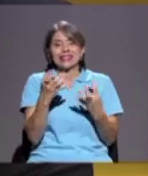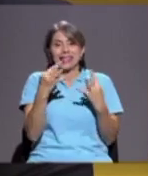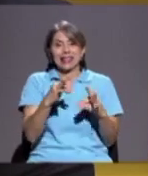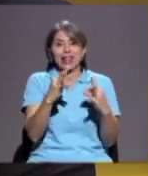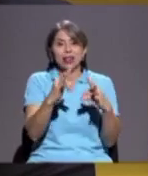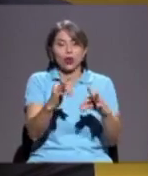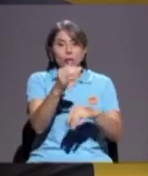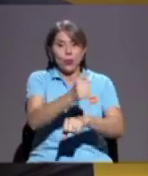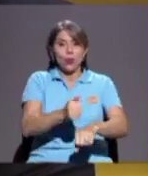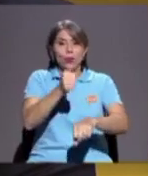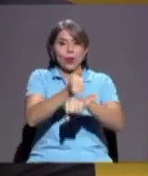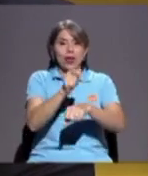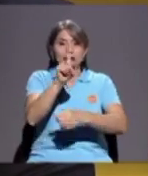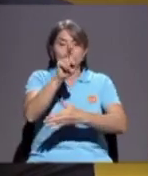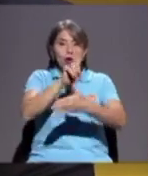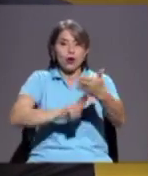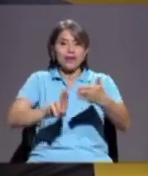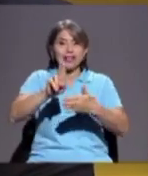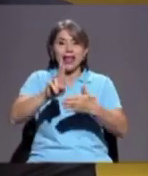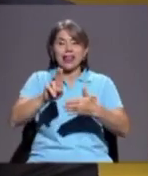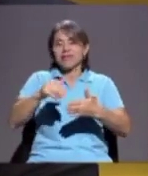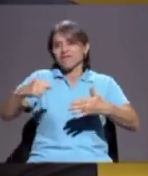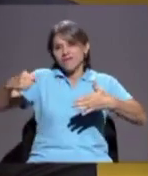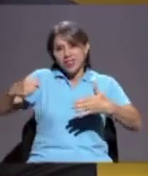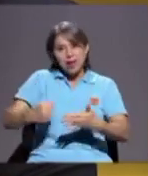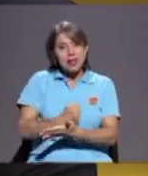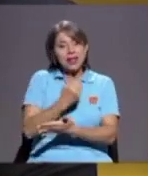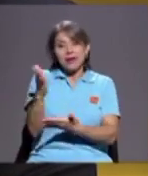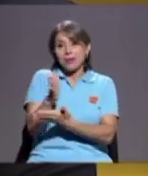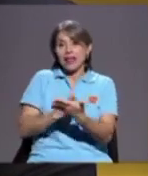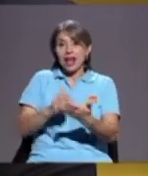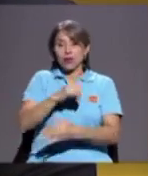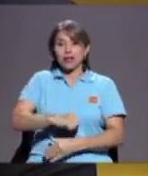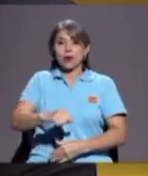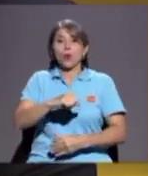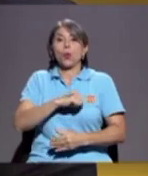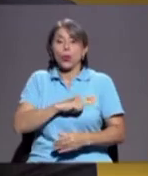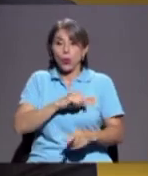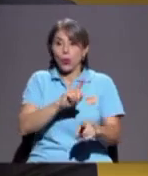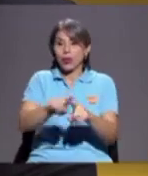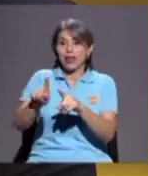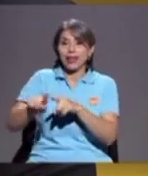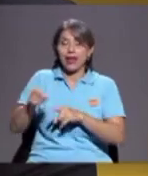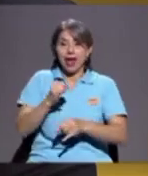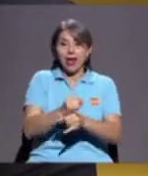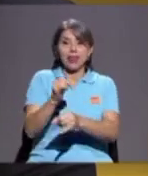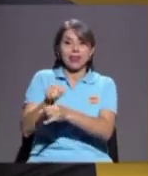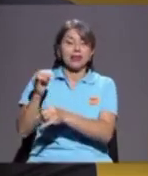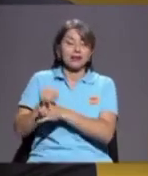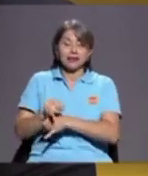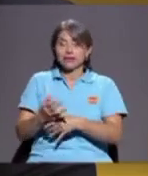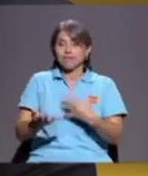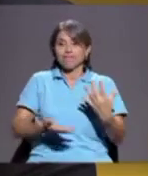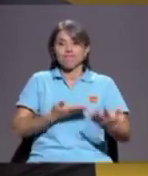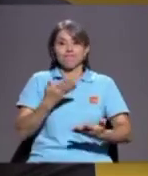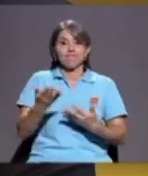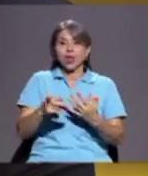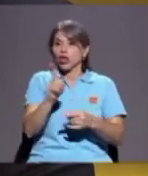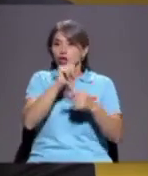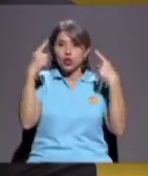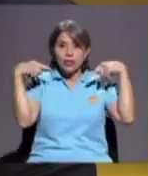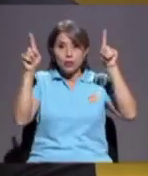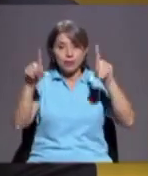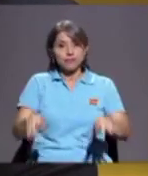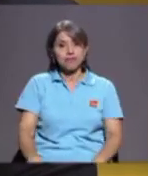¿verdad?, yo diría que por miopía de los jerarcas de algunas instituciones no se llegó a hacer, ¿verdad? Pero eso es una cosa que se podría retomar nuevamente.